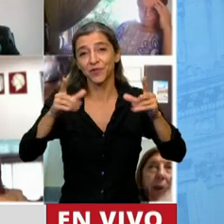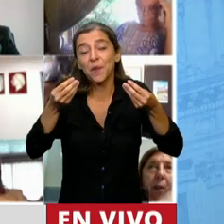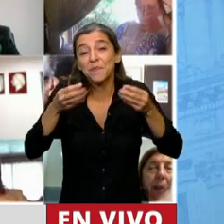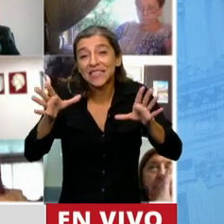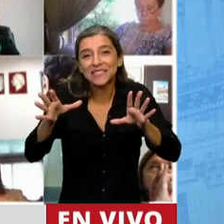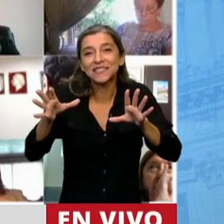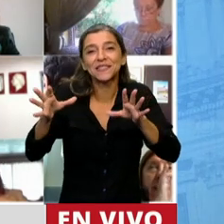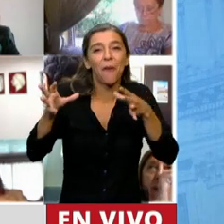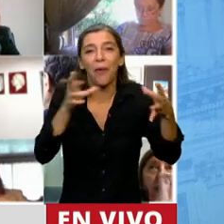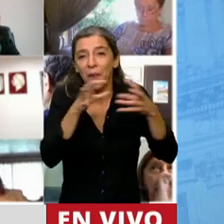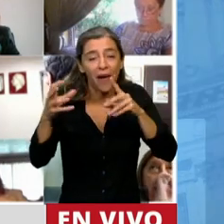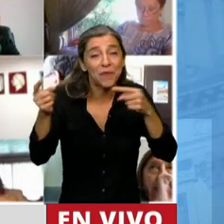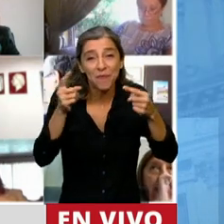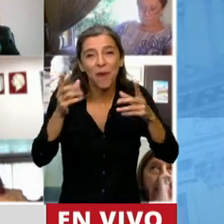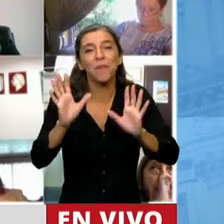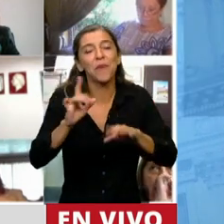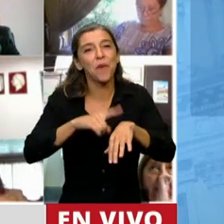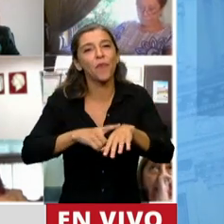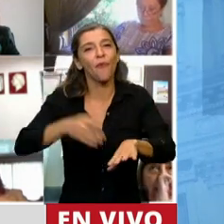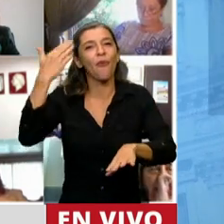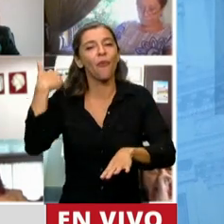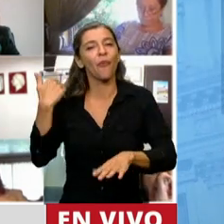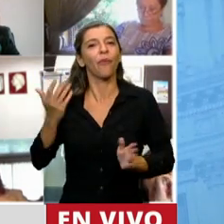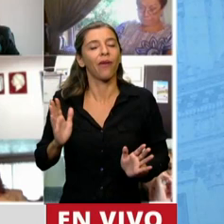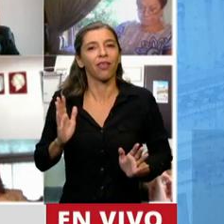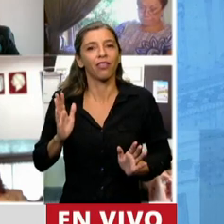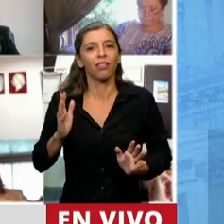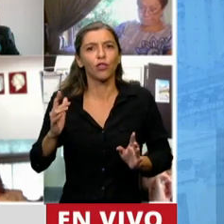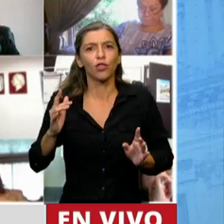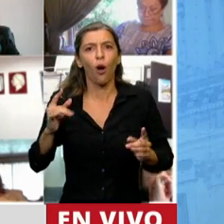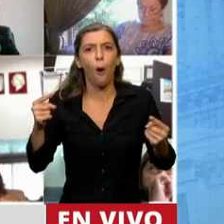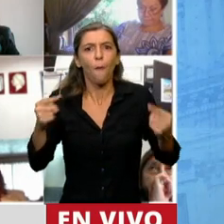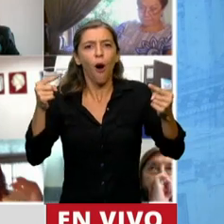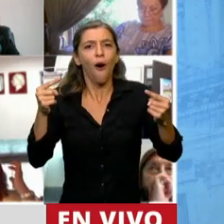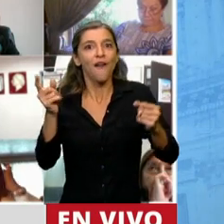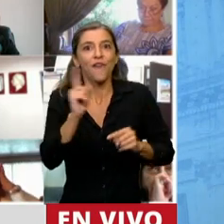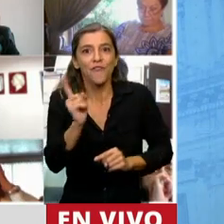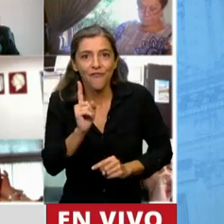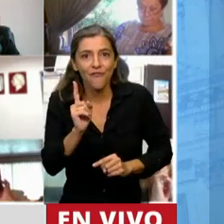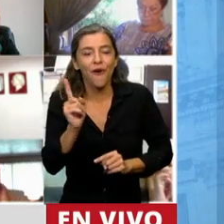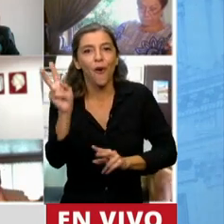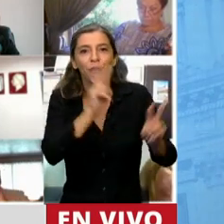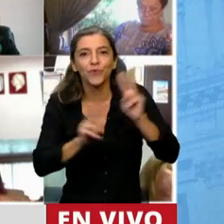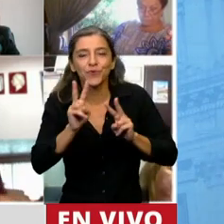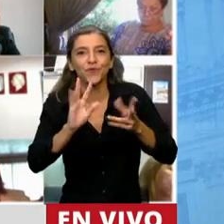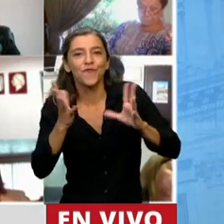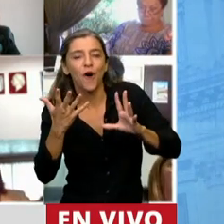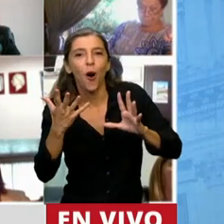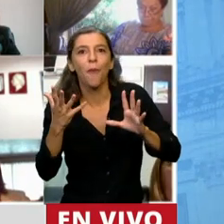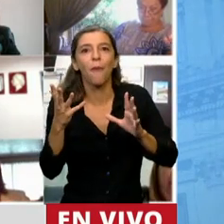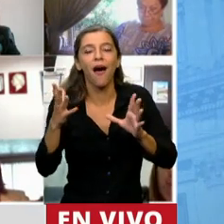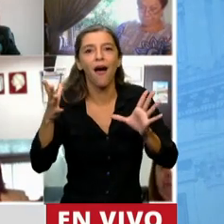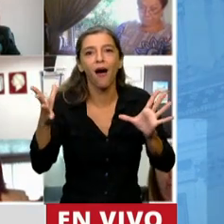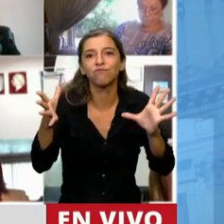de aumentar la diferencia, lo que aumentaron fue las coincidencias después de esa derrota.